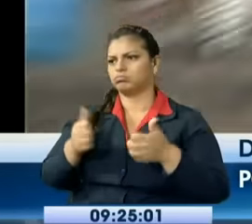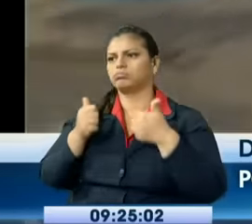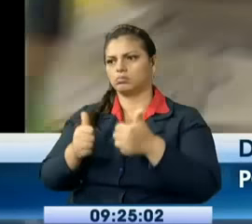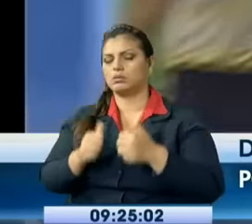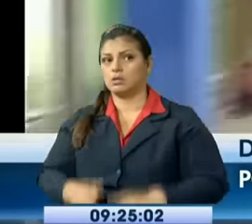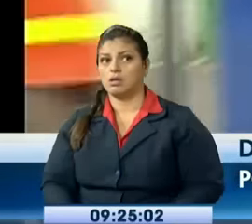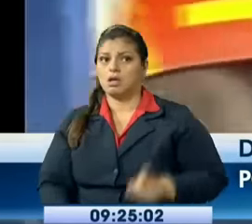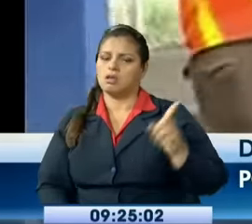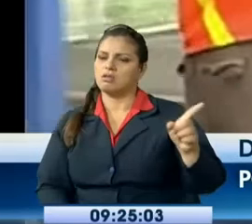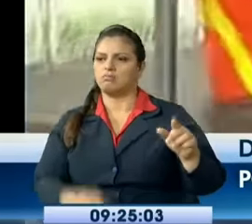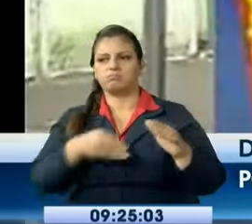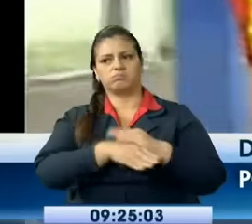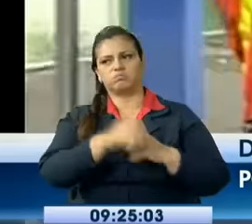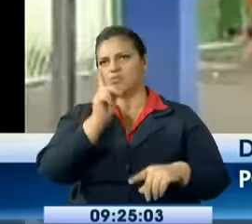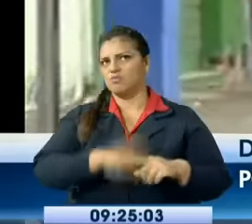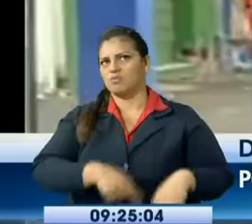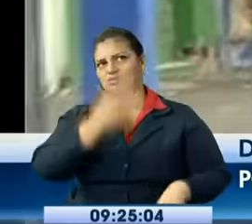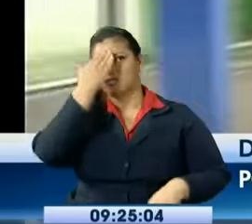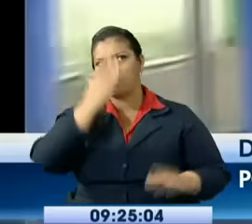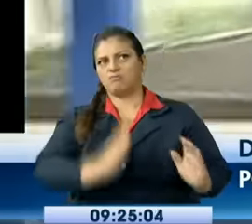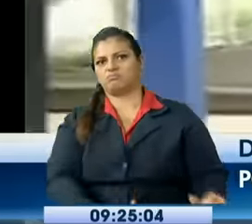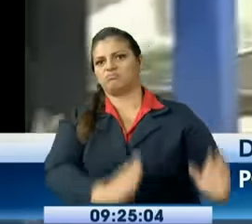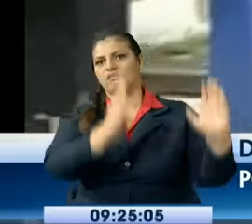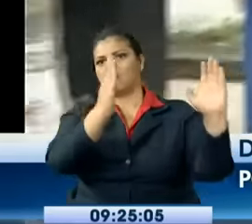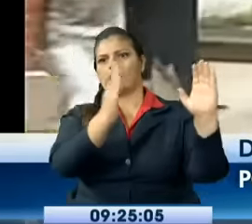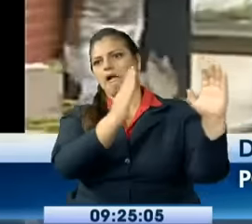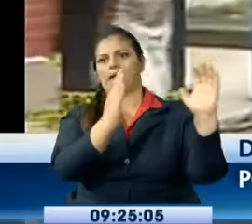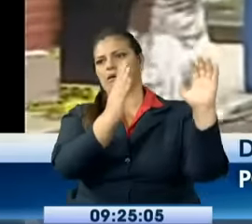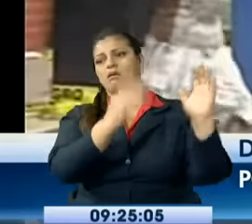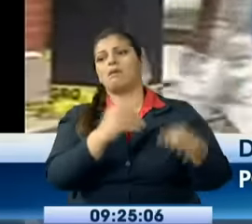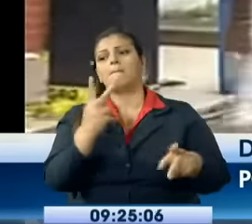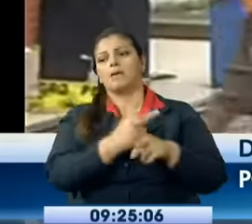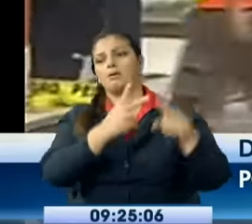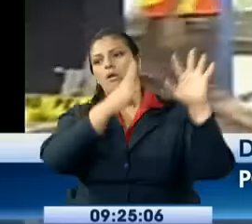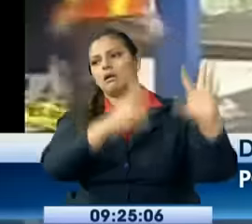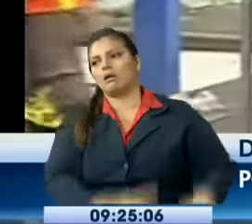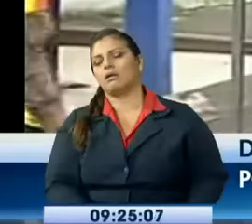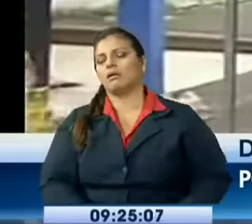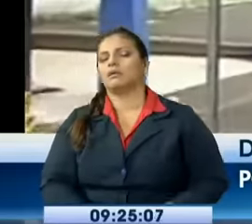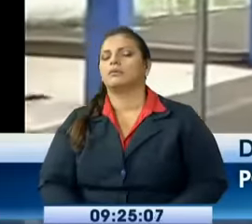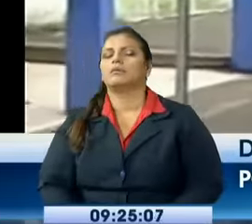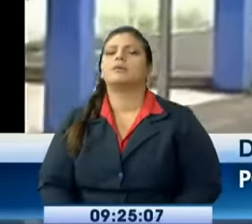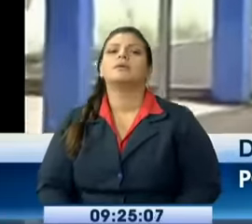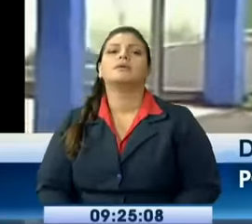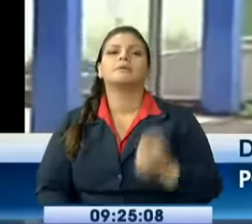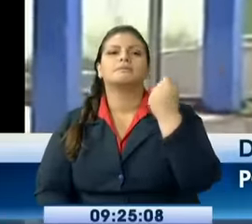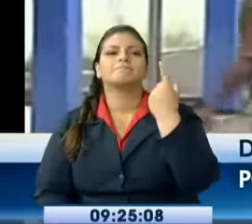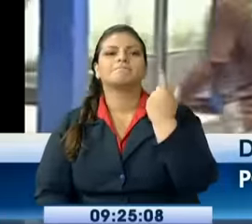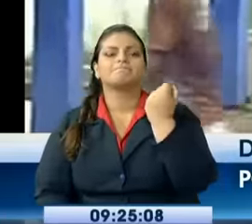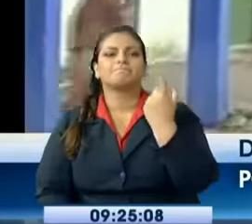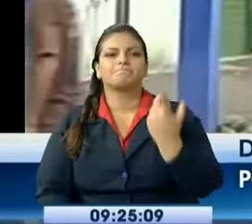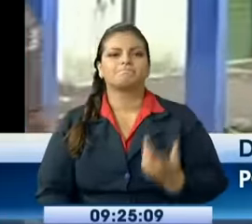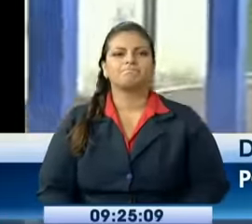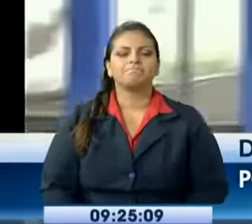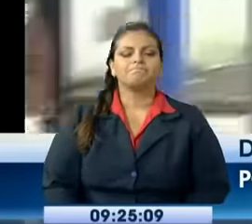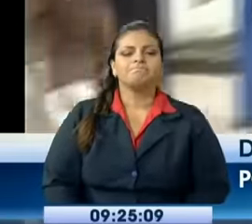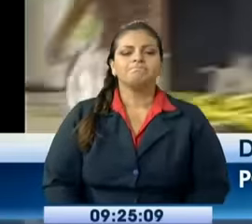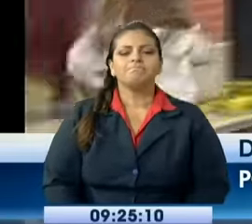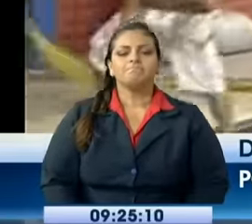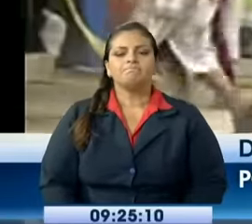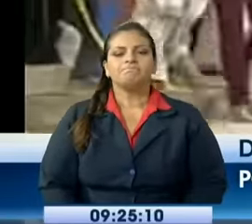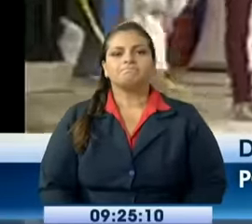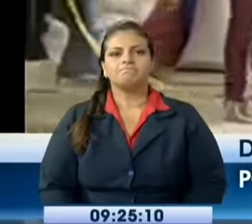colapsar. Entonces, más que sea rescatar la que tenemos. Perfecto, entonces la impresión de quienes están retirando hasta el momento la mercadería de